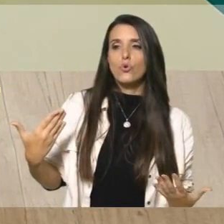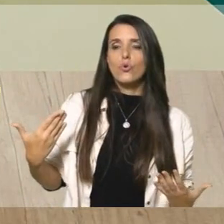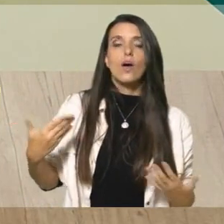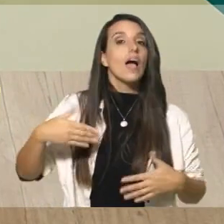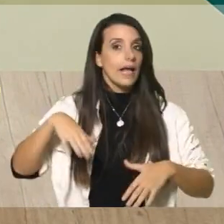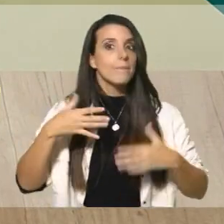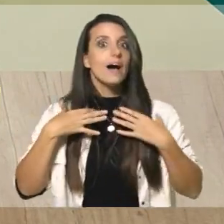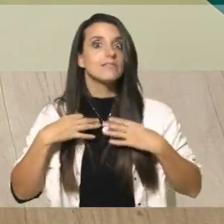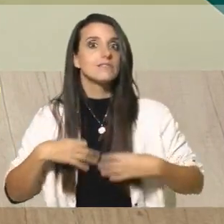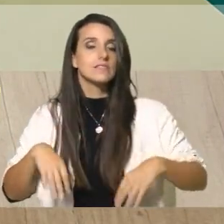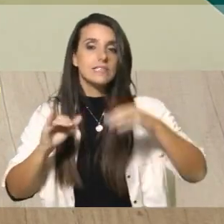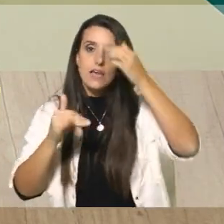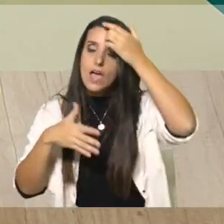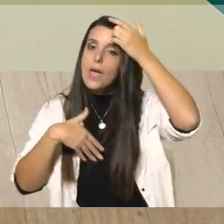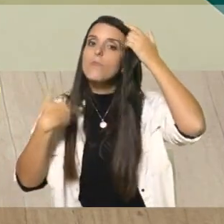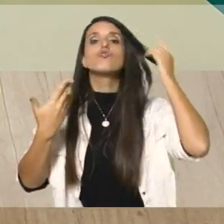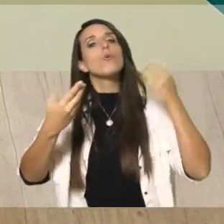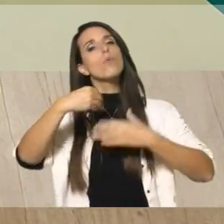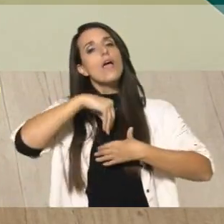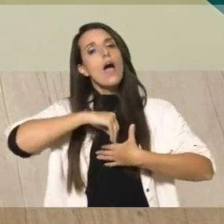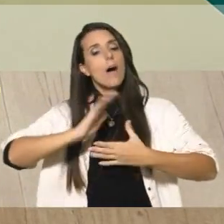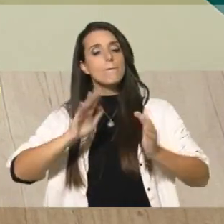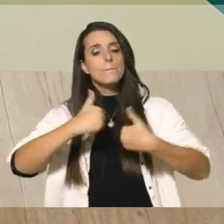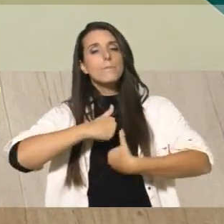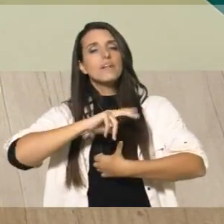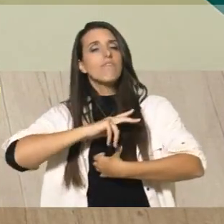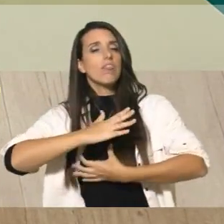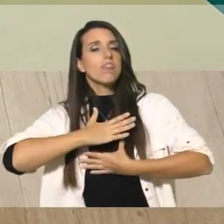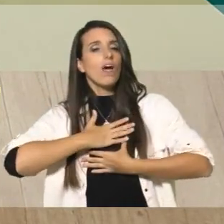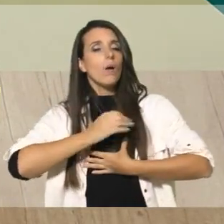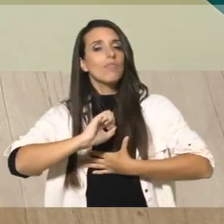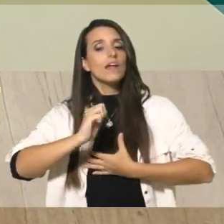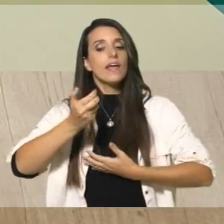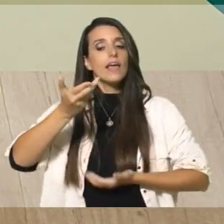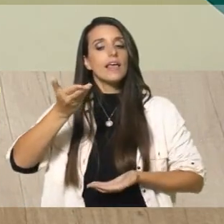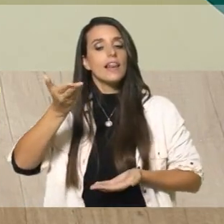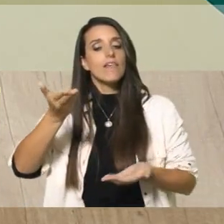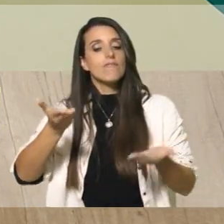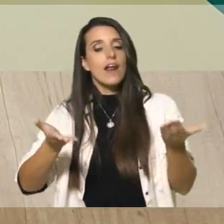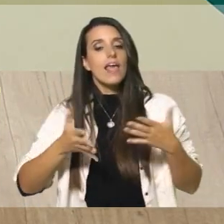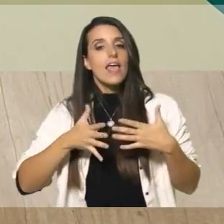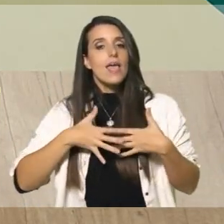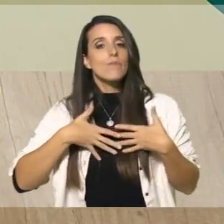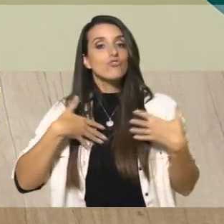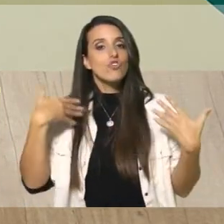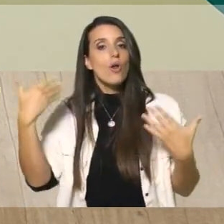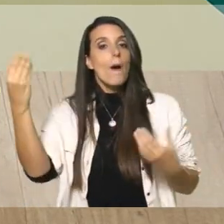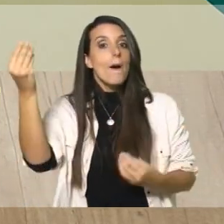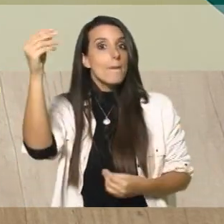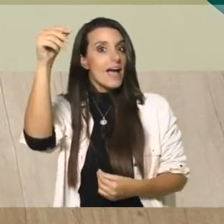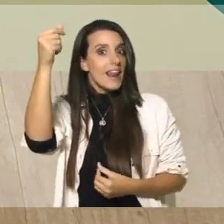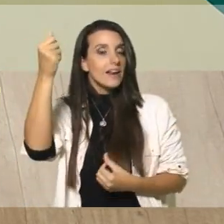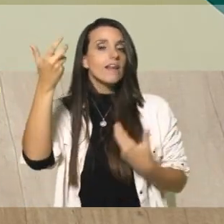muy hacia adentro, ¿no? Sino que poder equilibrar esa emoción que el bailarín quiere